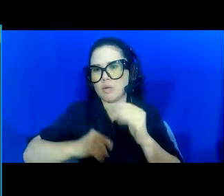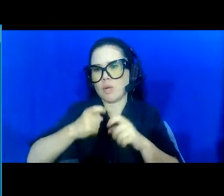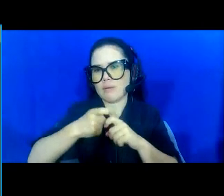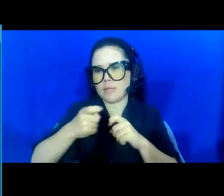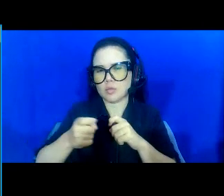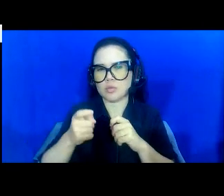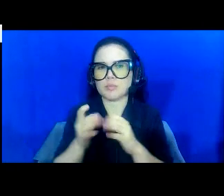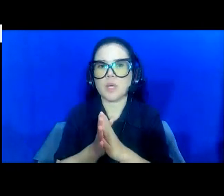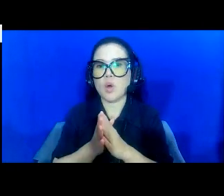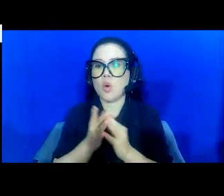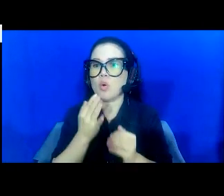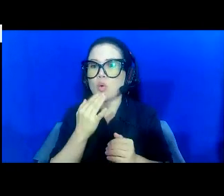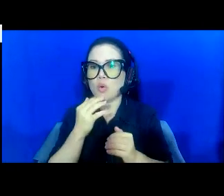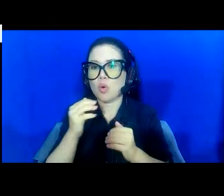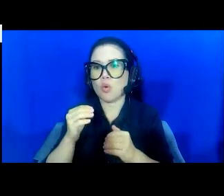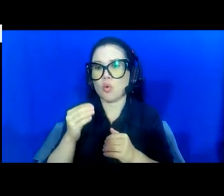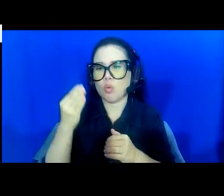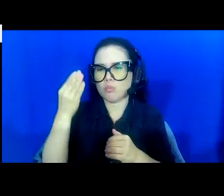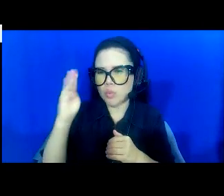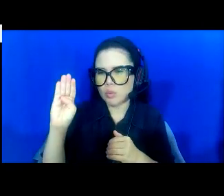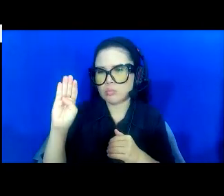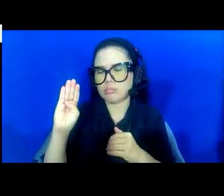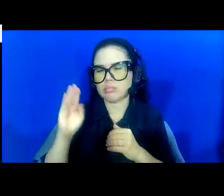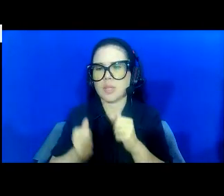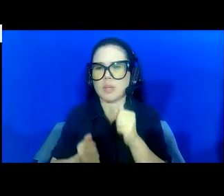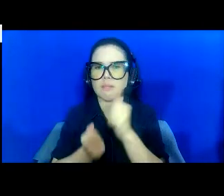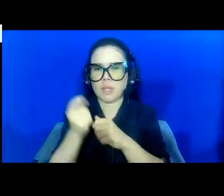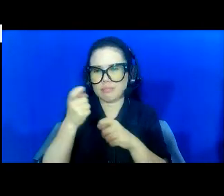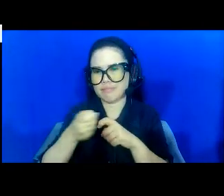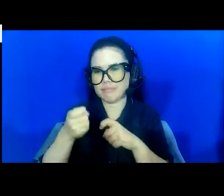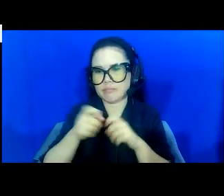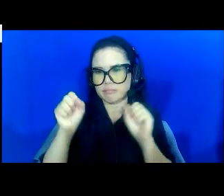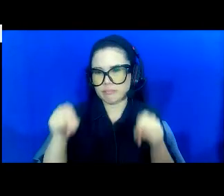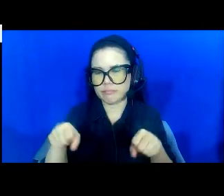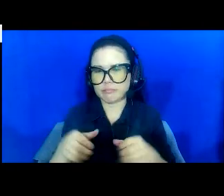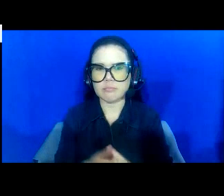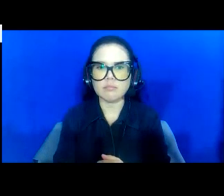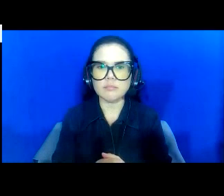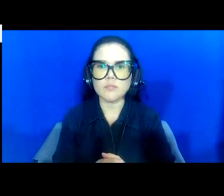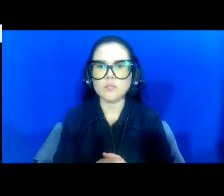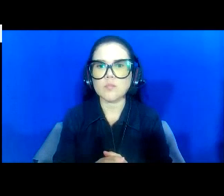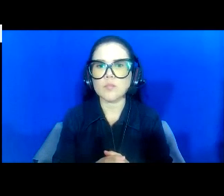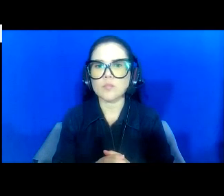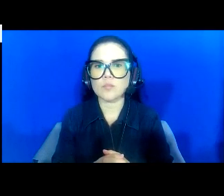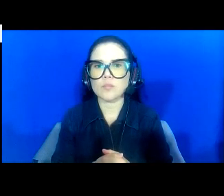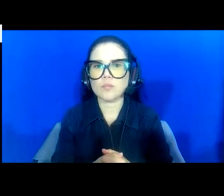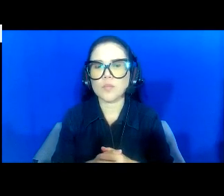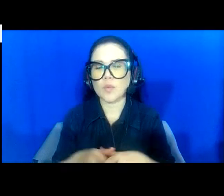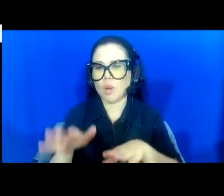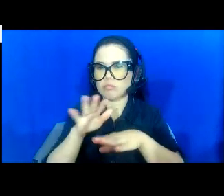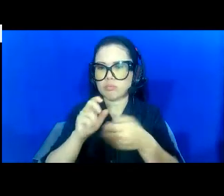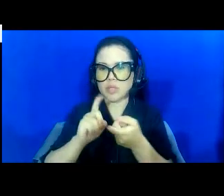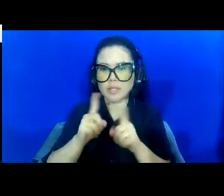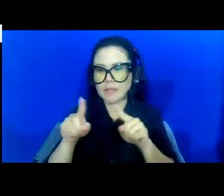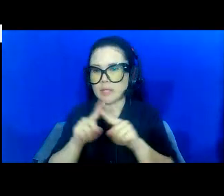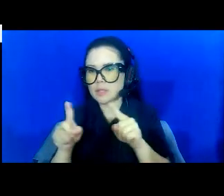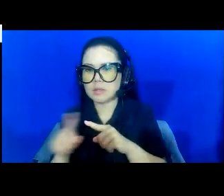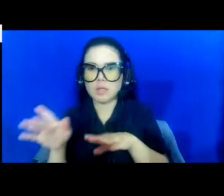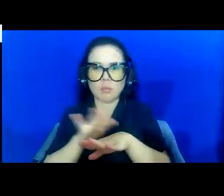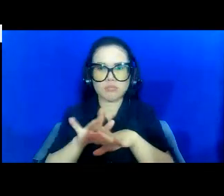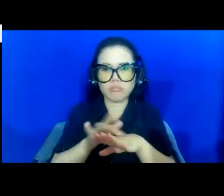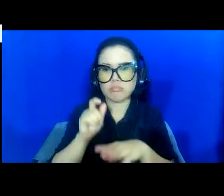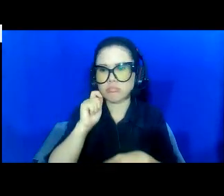considera factores socioeconómicos, características del hogar, pertenencia a minorías raciales o étnicas y lo que